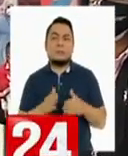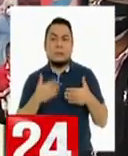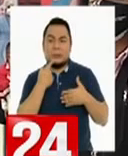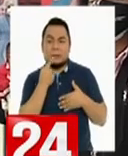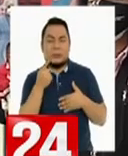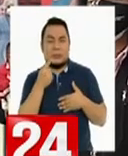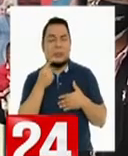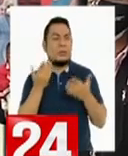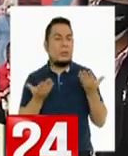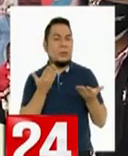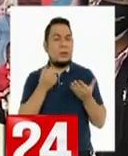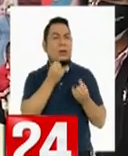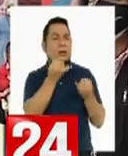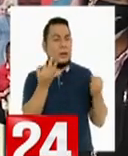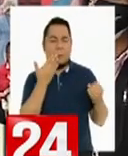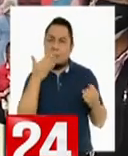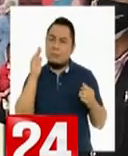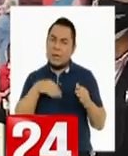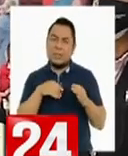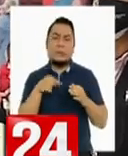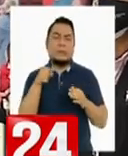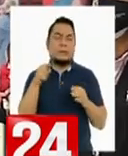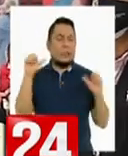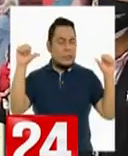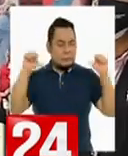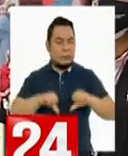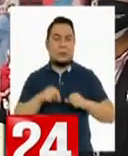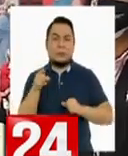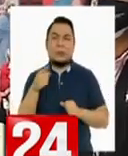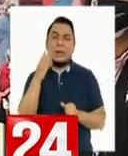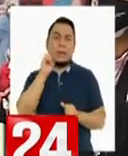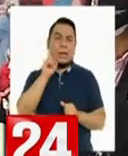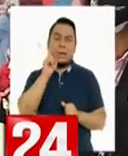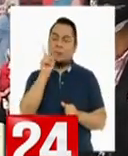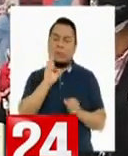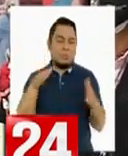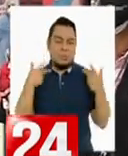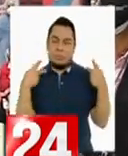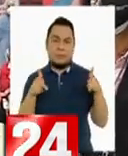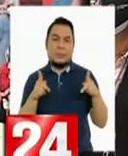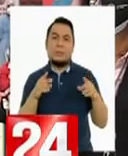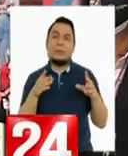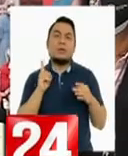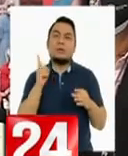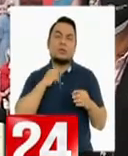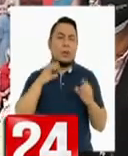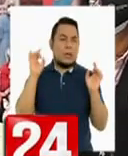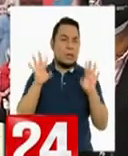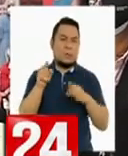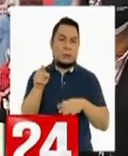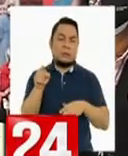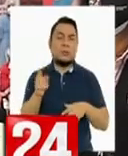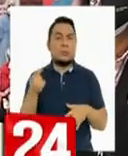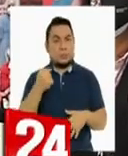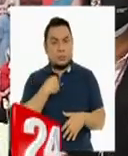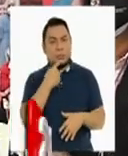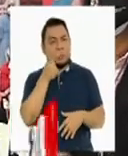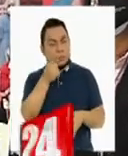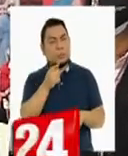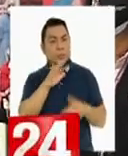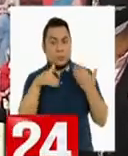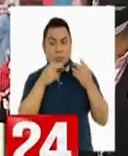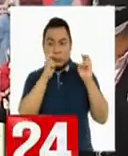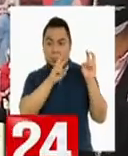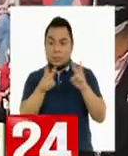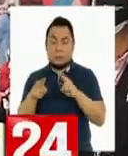ser criminal quizá en algún caso. Es un tipo de engaño que no se debe permitir. En primer lugar, los protocolos, como ustedes pueden